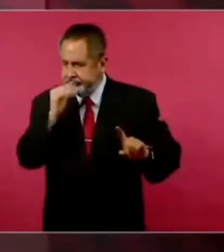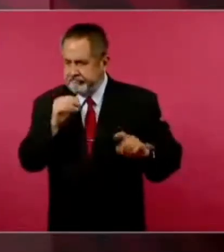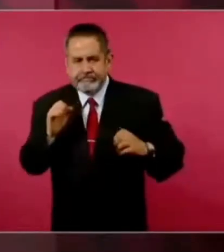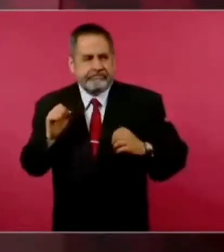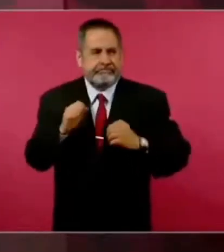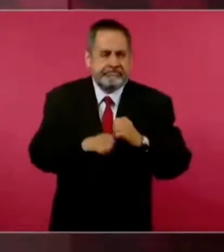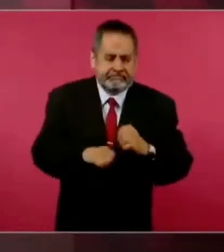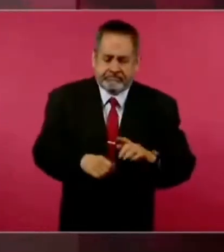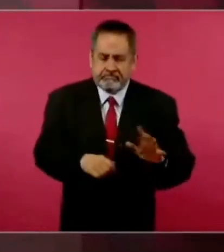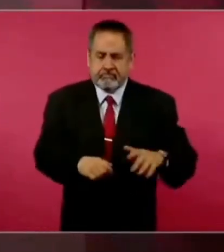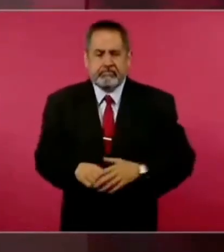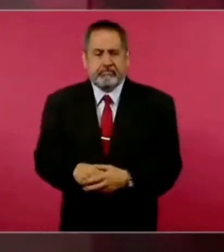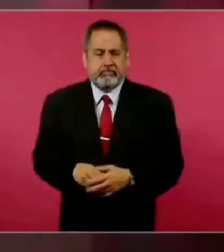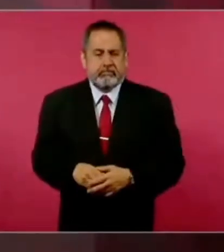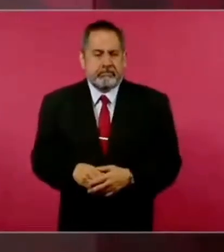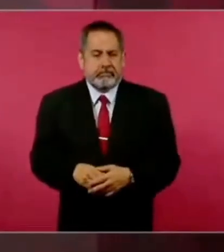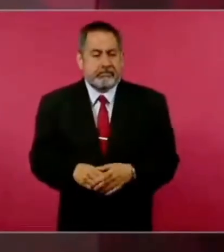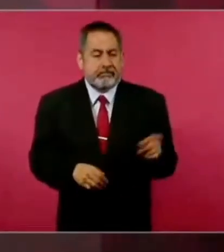manteniendo silencio